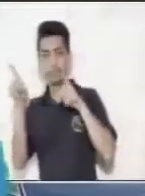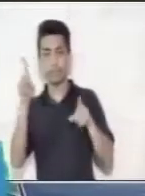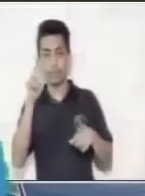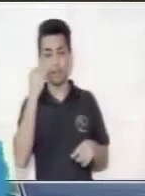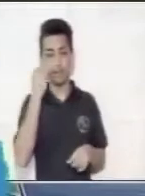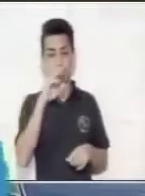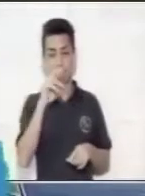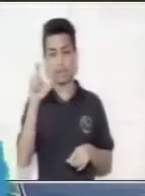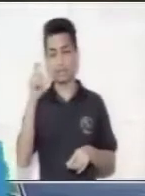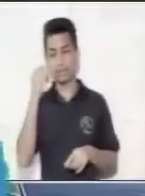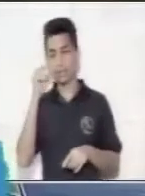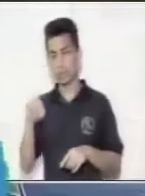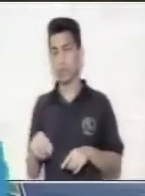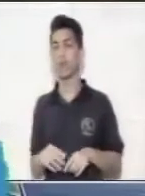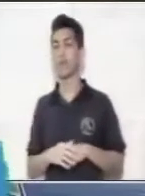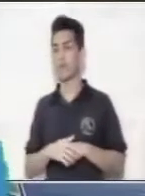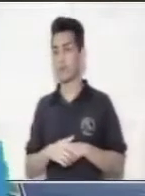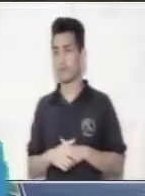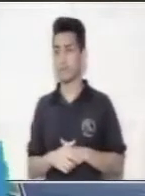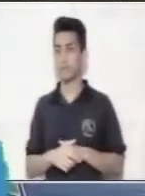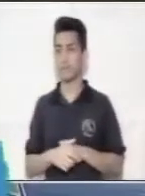el tamaño, sino que la